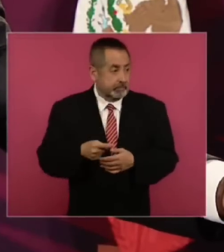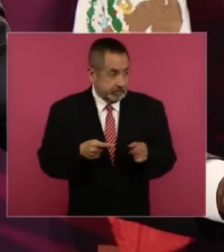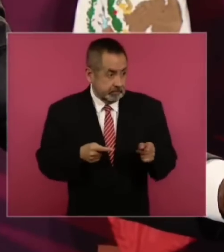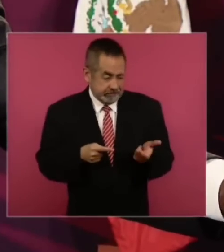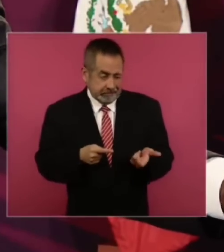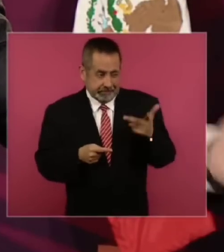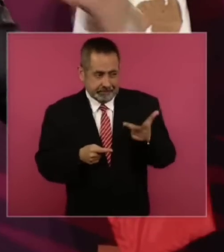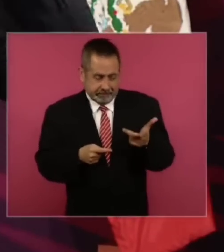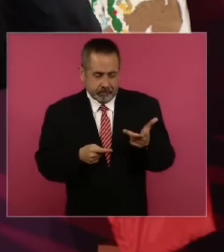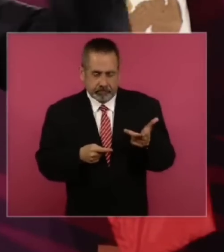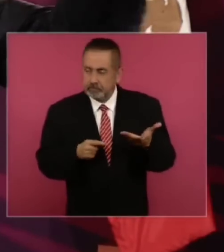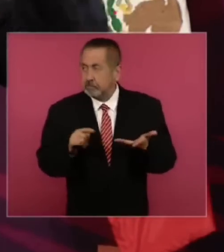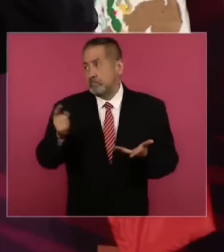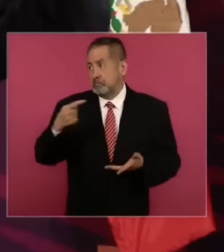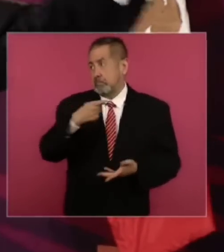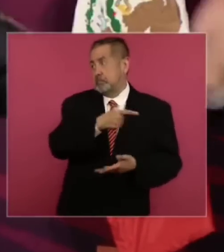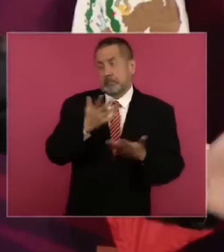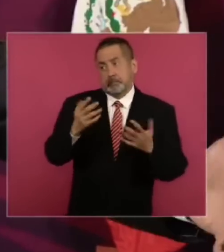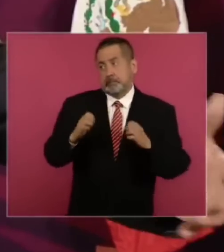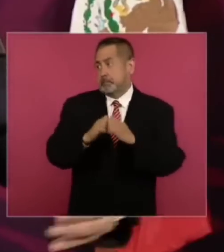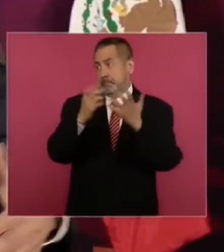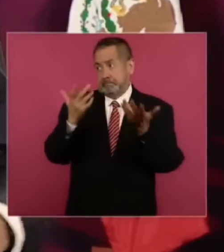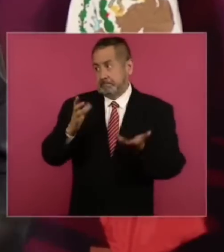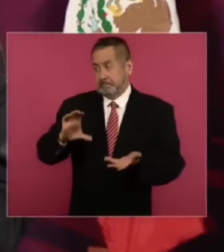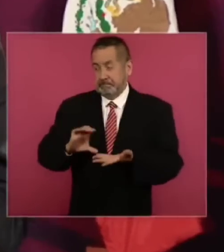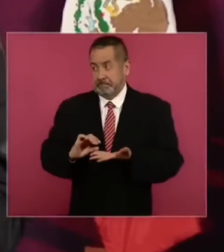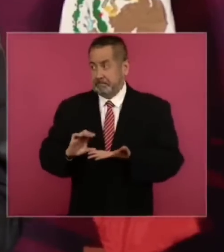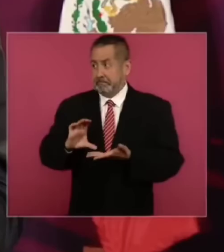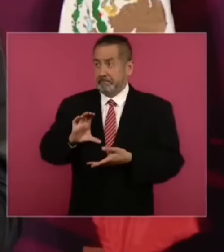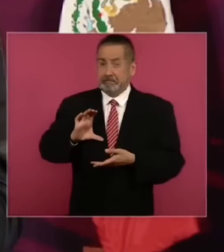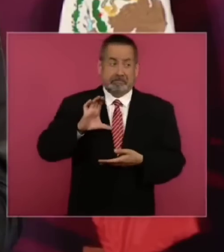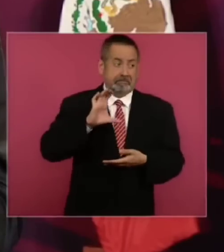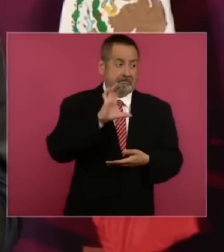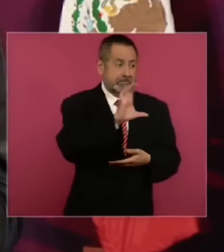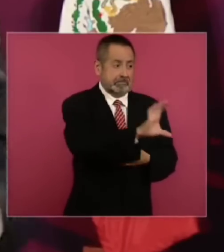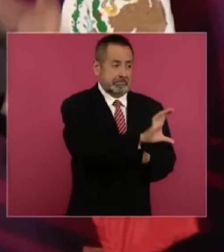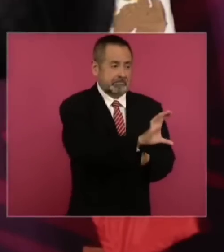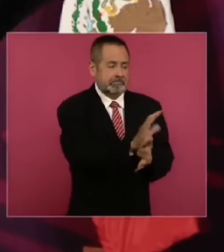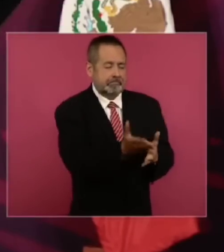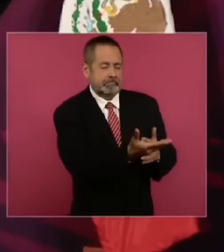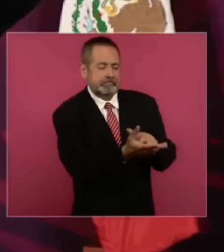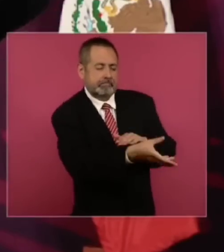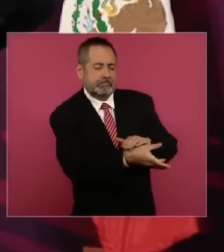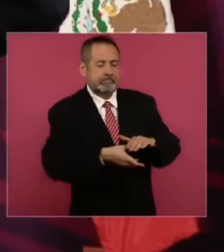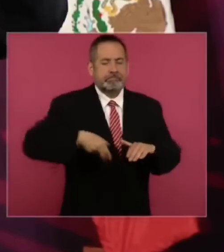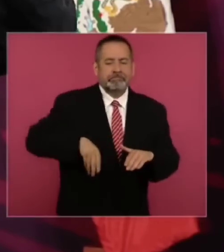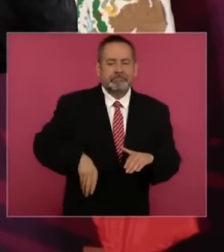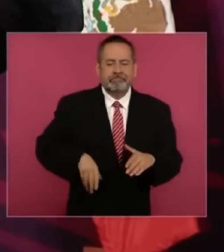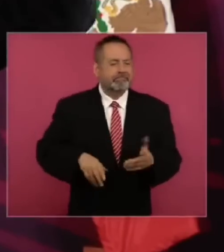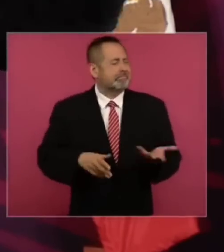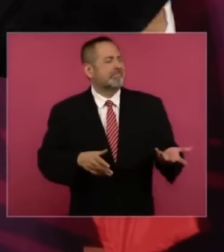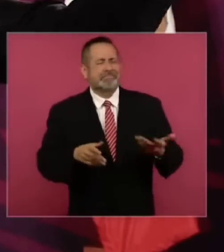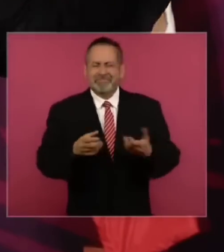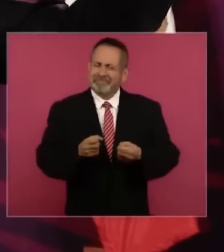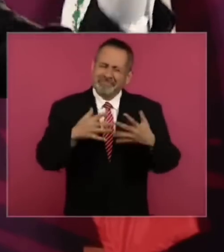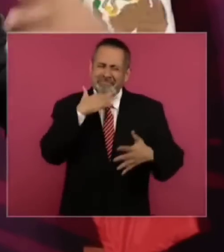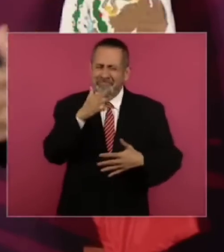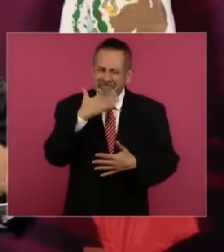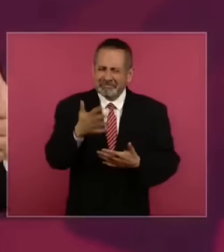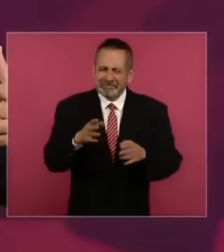precio por la situación de emergencia había un grupo en